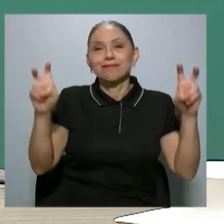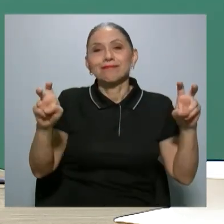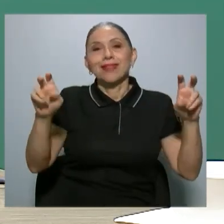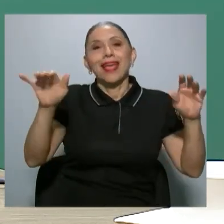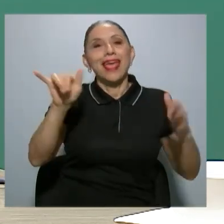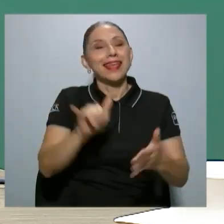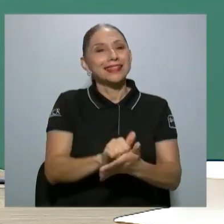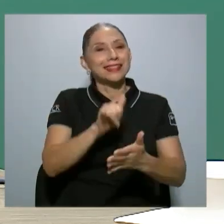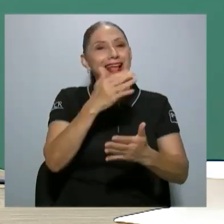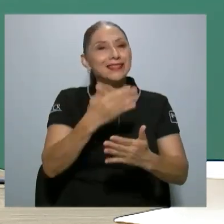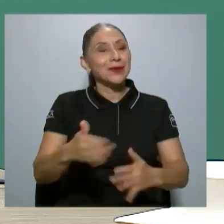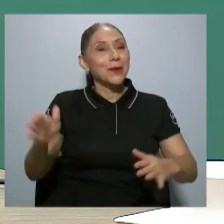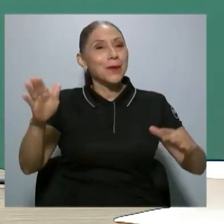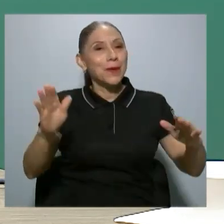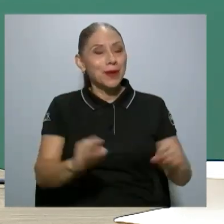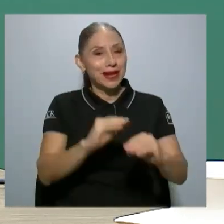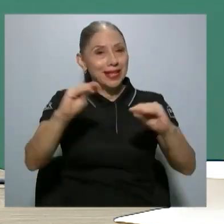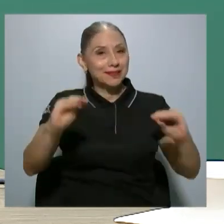pero